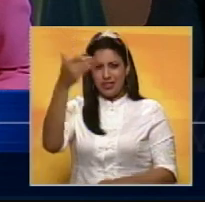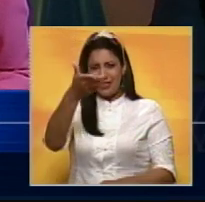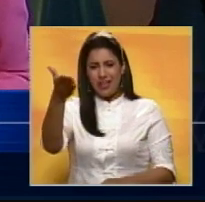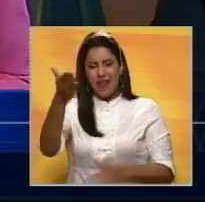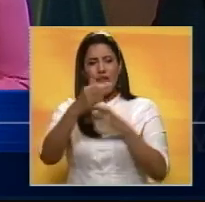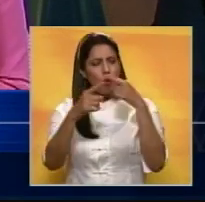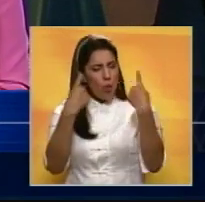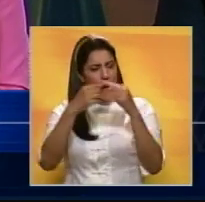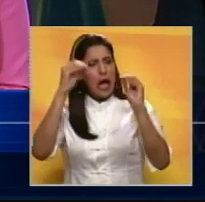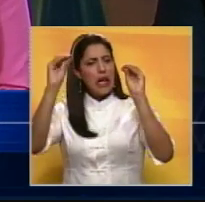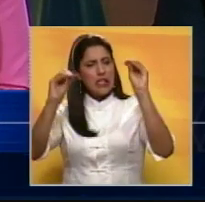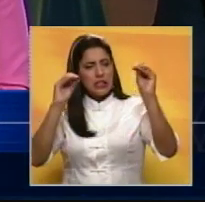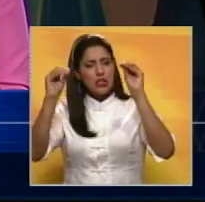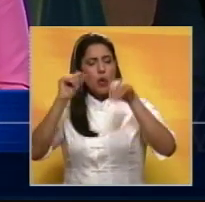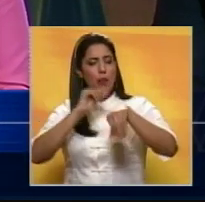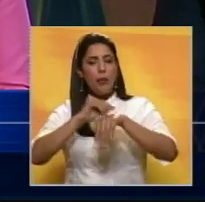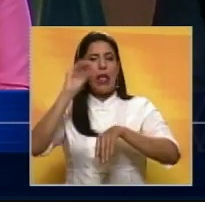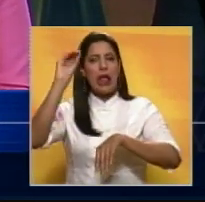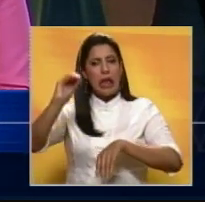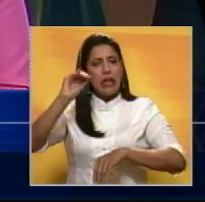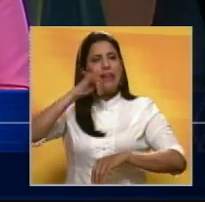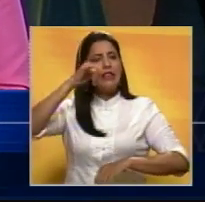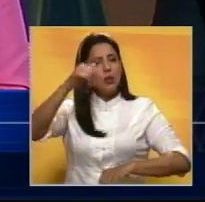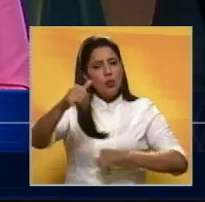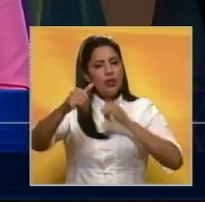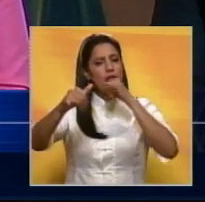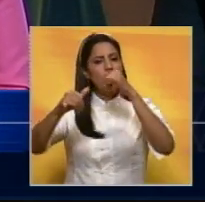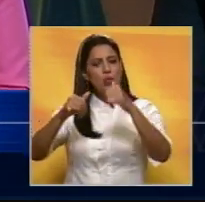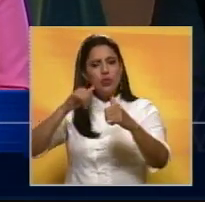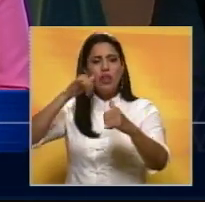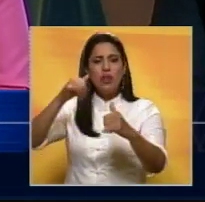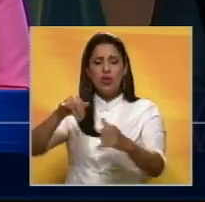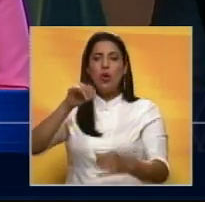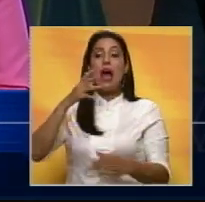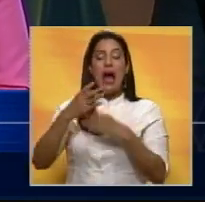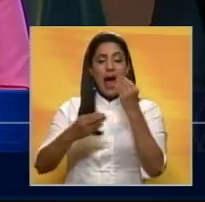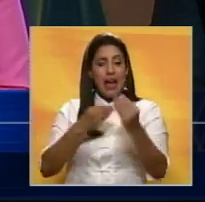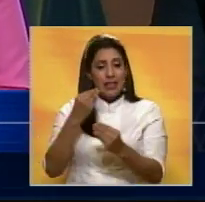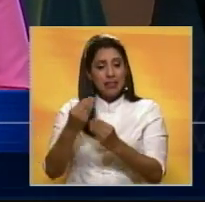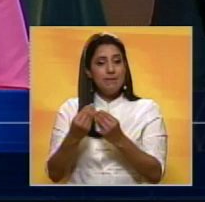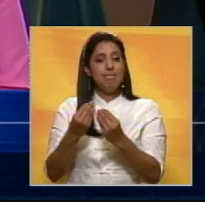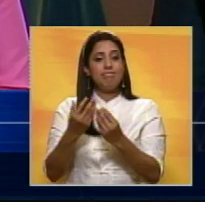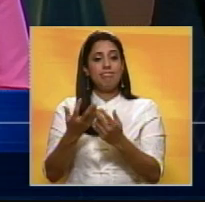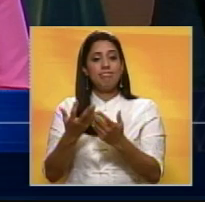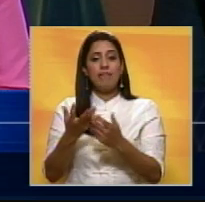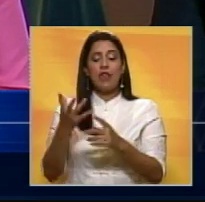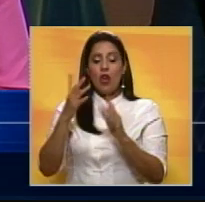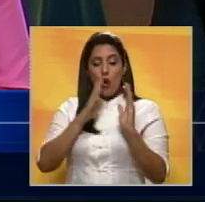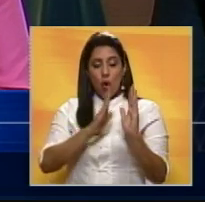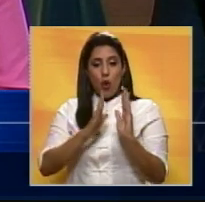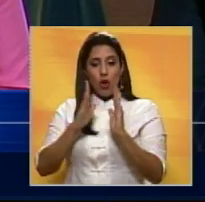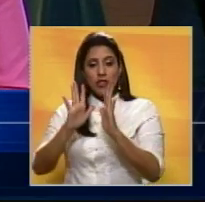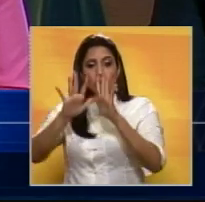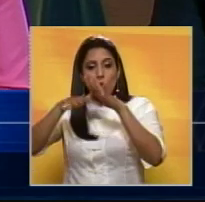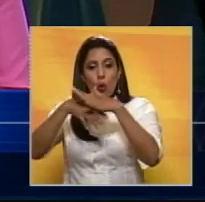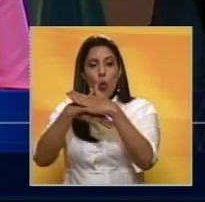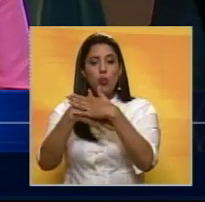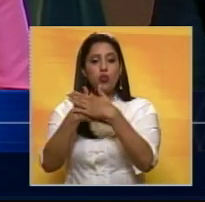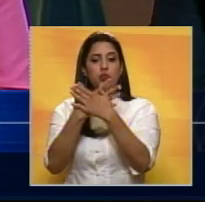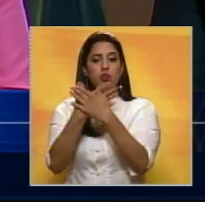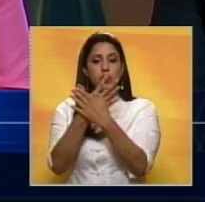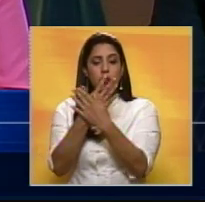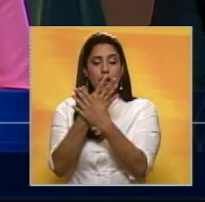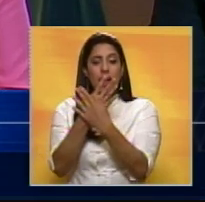distintos espacios y momentos así lo hemos denunciado, se ha venido realizando en la Organización de Estados